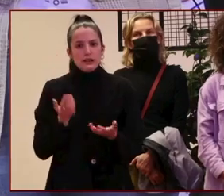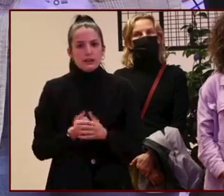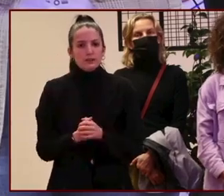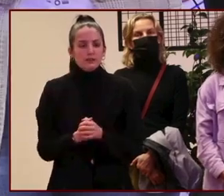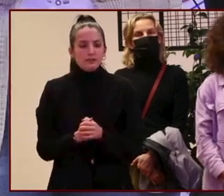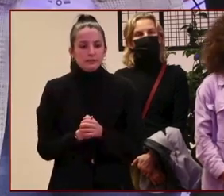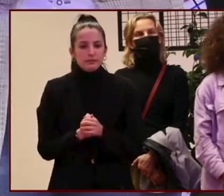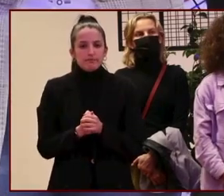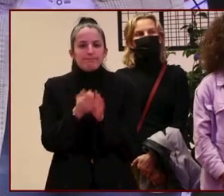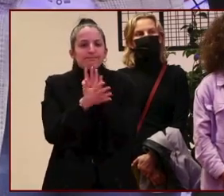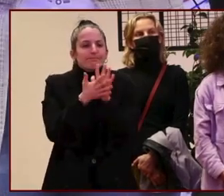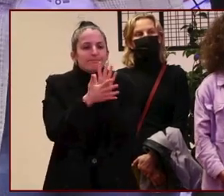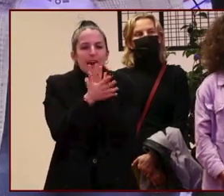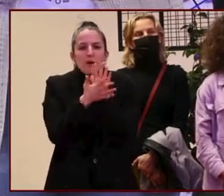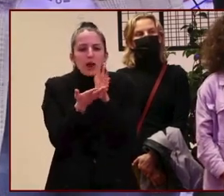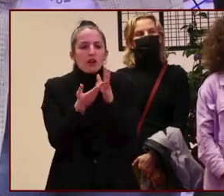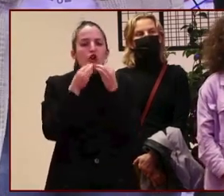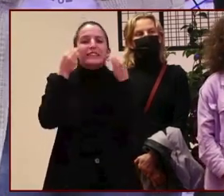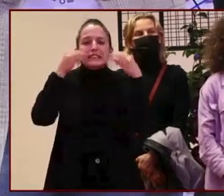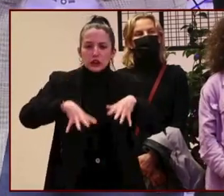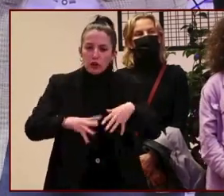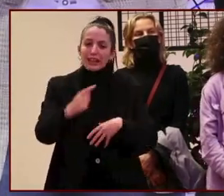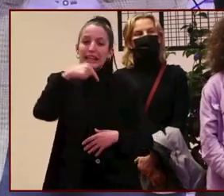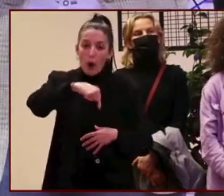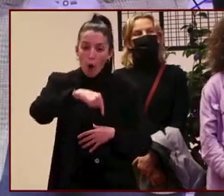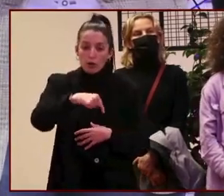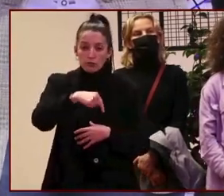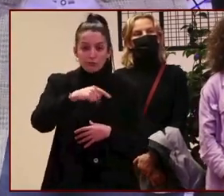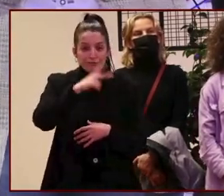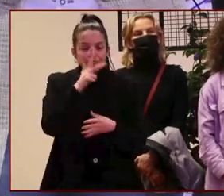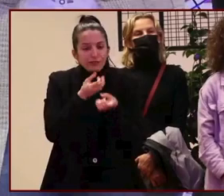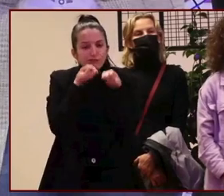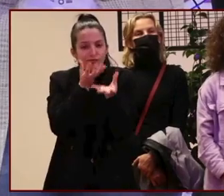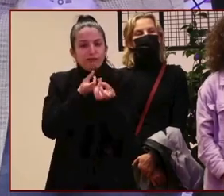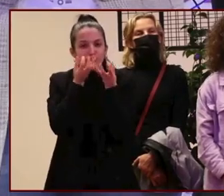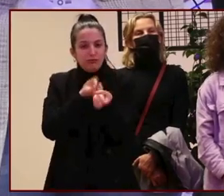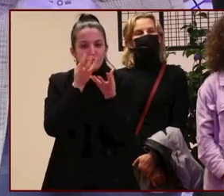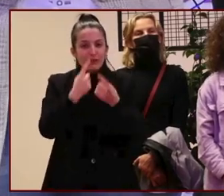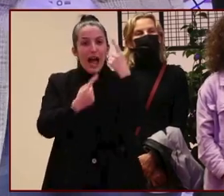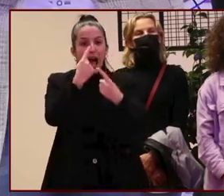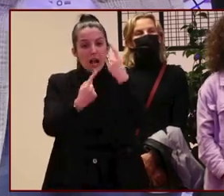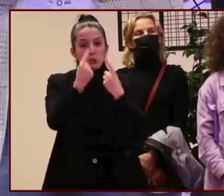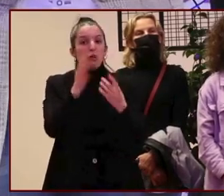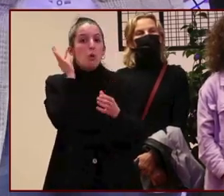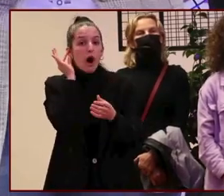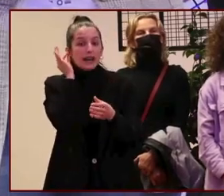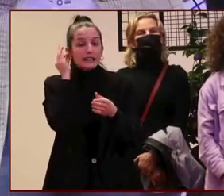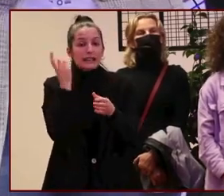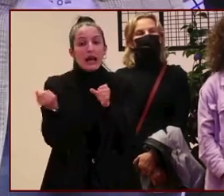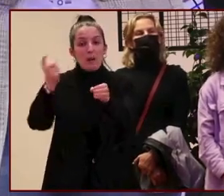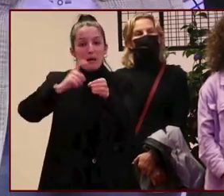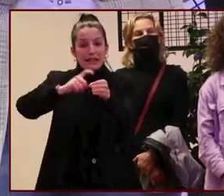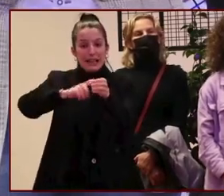de historias que o se fueron contadas aquí por alguna de las mujeres que participaron